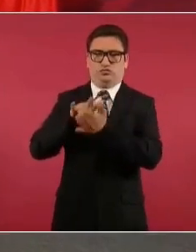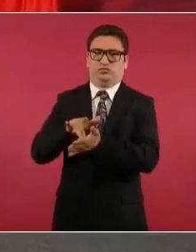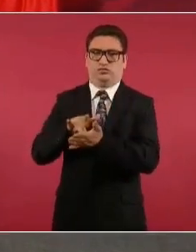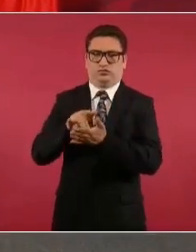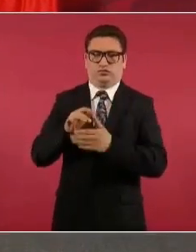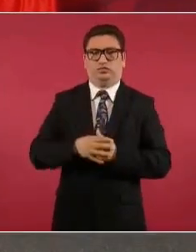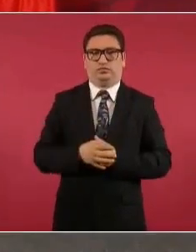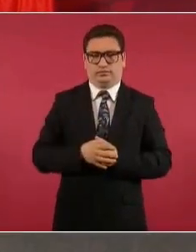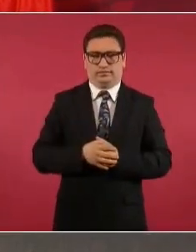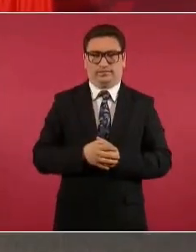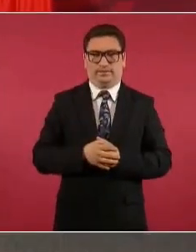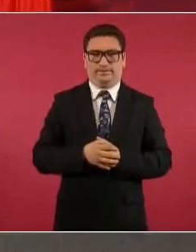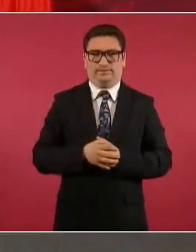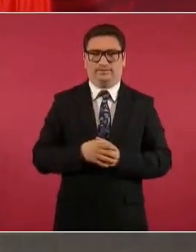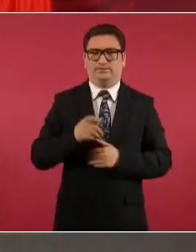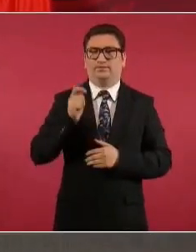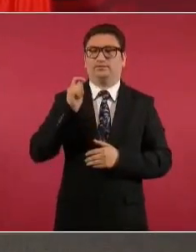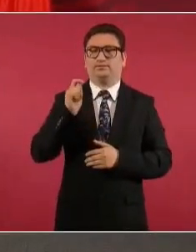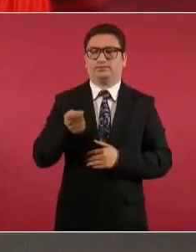y eso significa